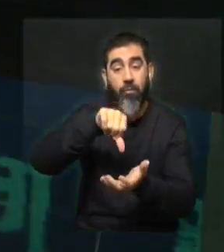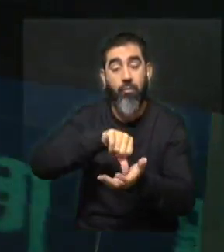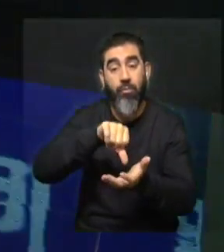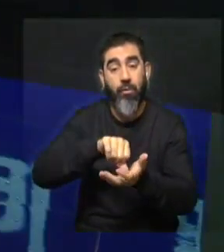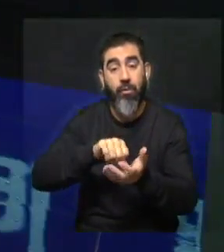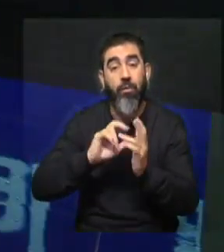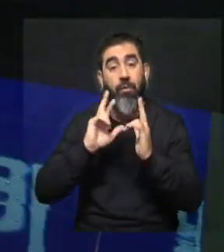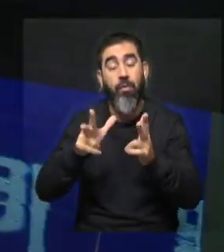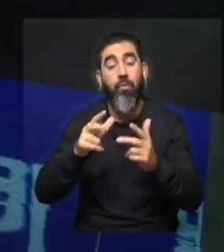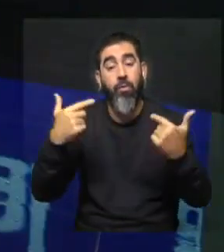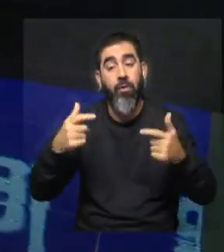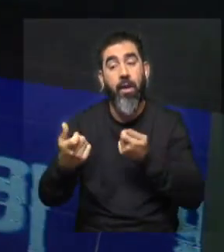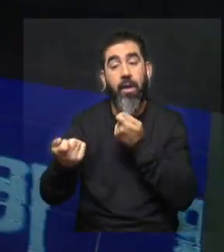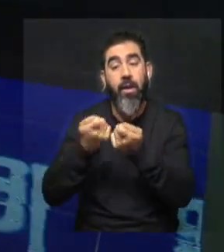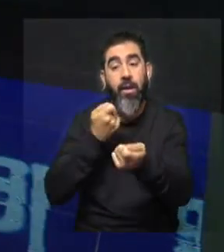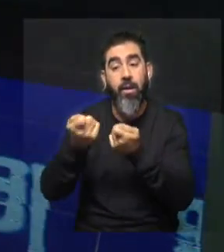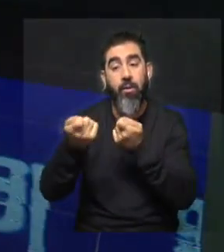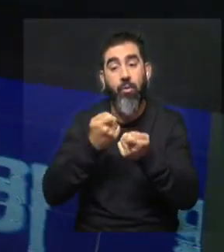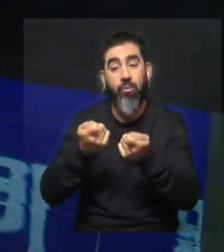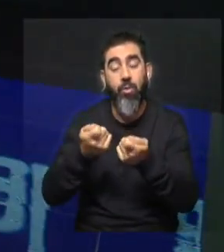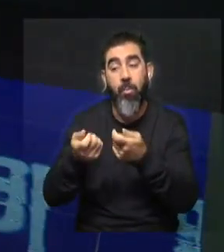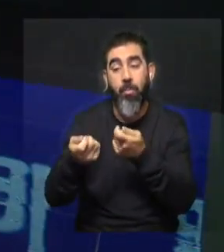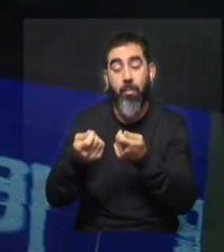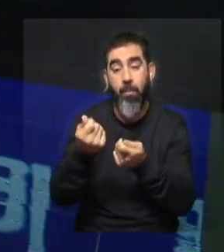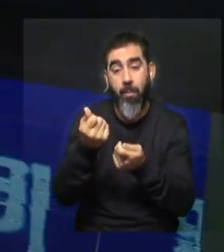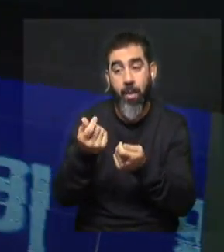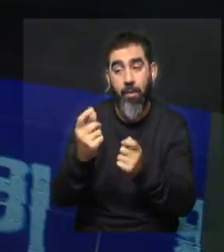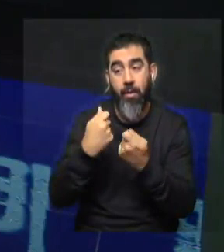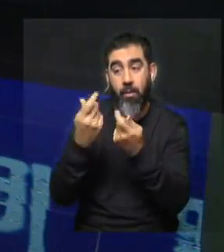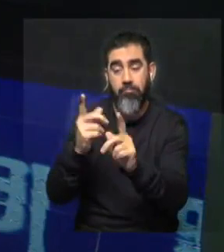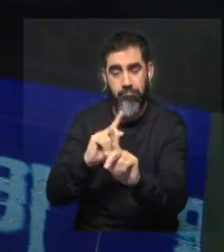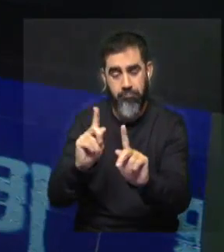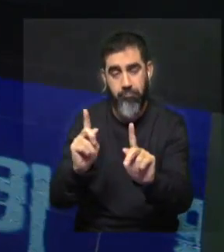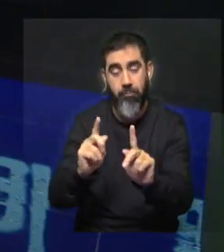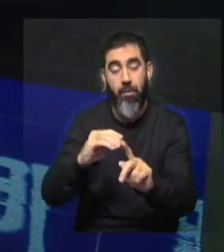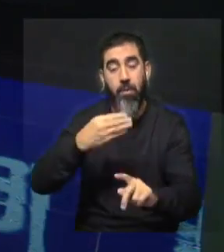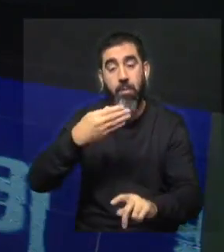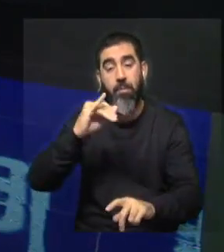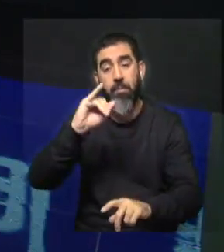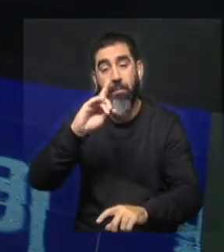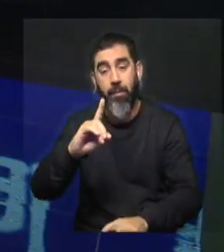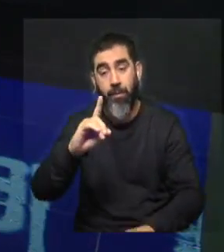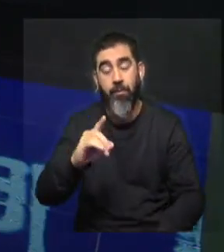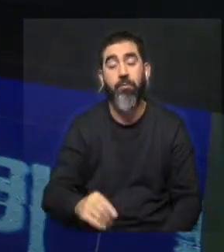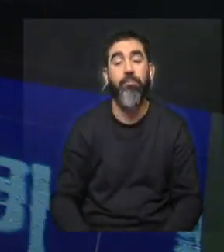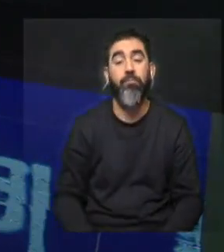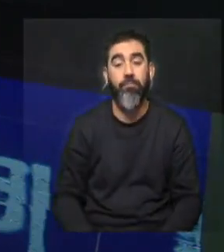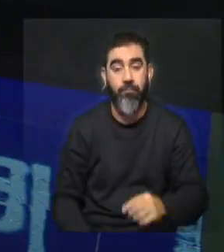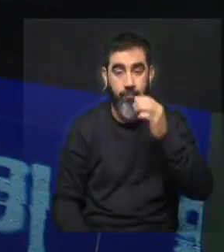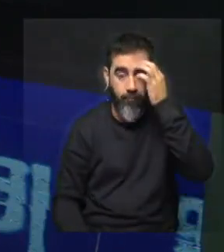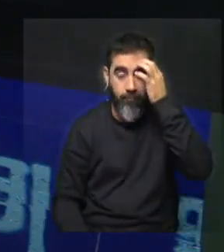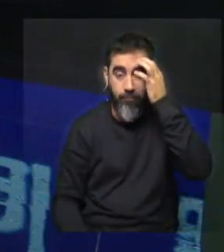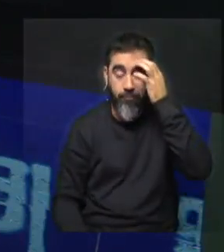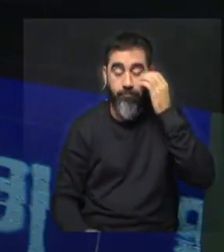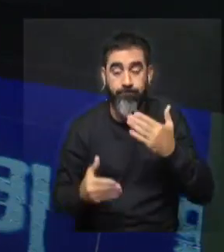chica seguro que la comuna estaba negociando un préstamo no reembolsable como veníamos comentando en estos días con el banco interamericano de desarrollo que